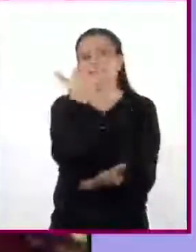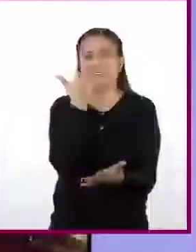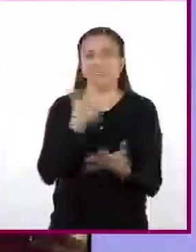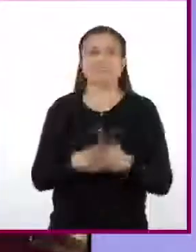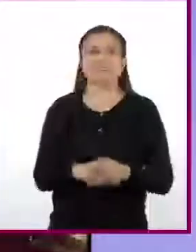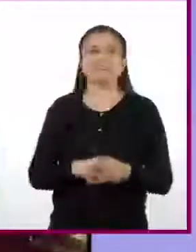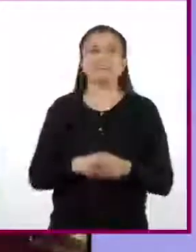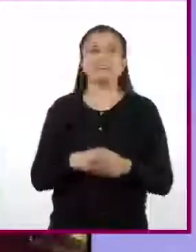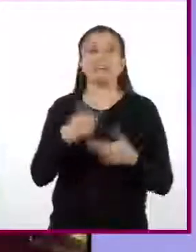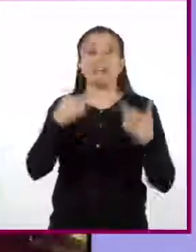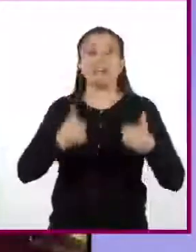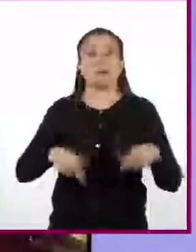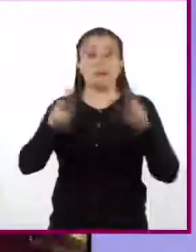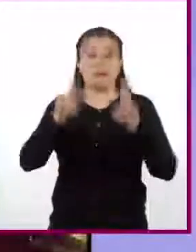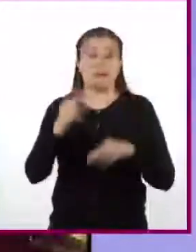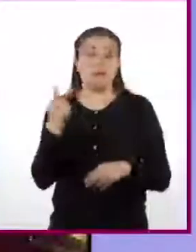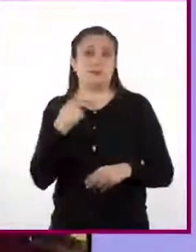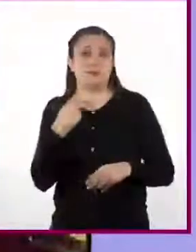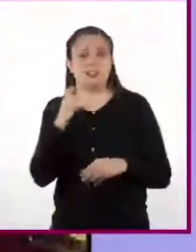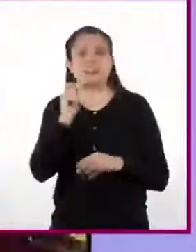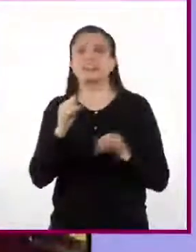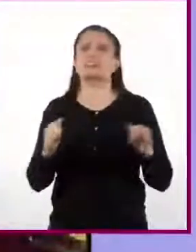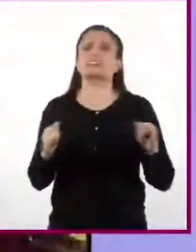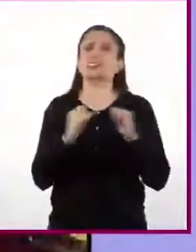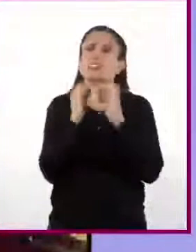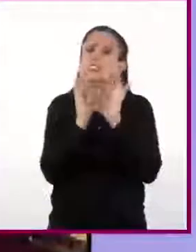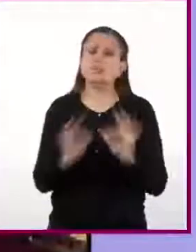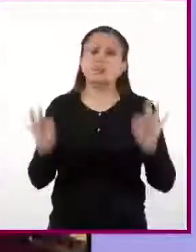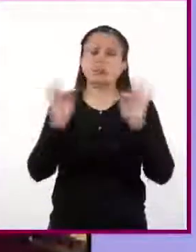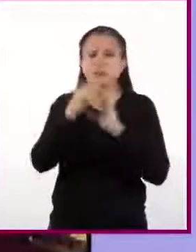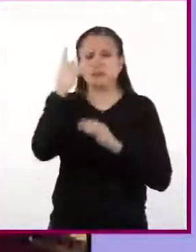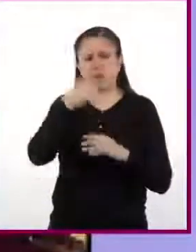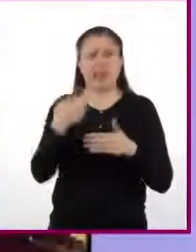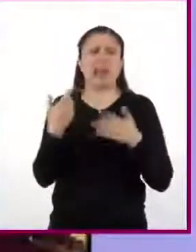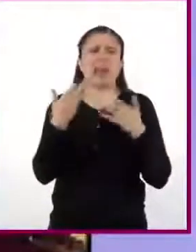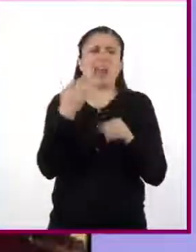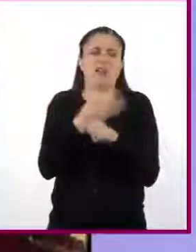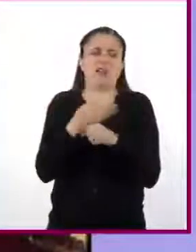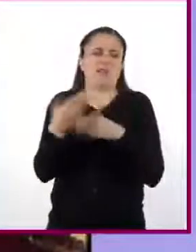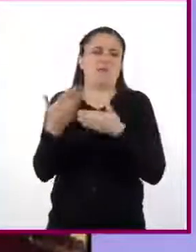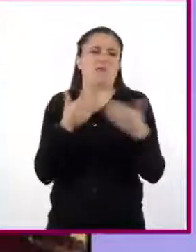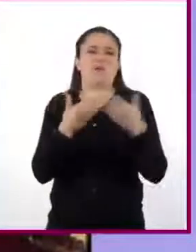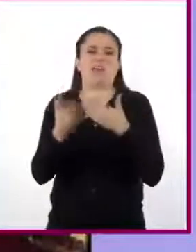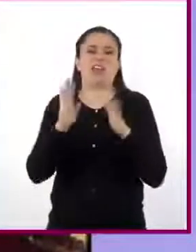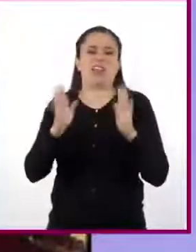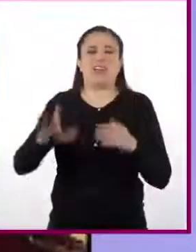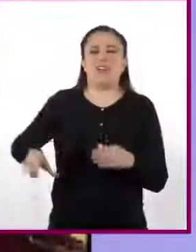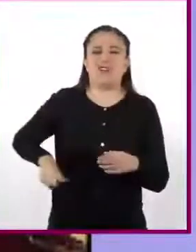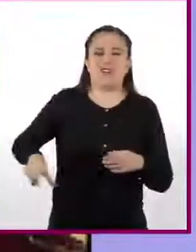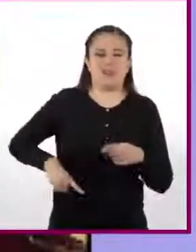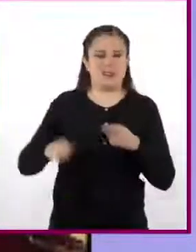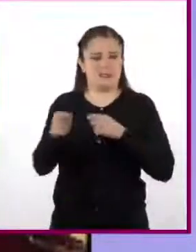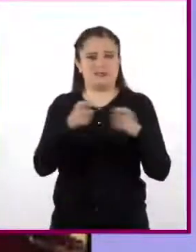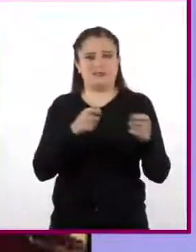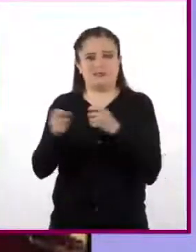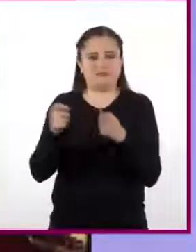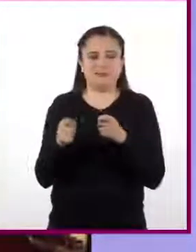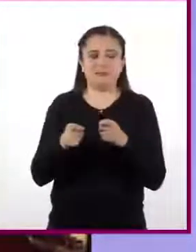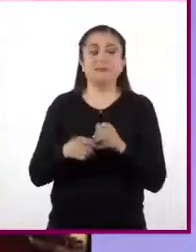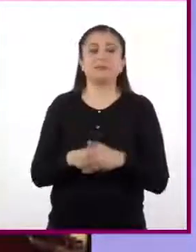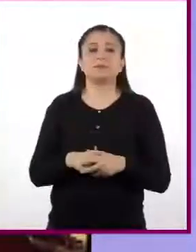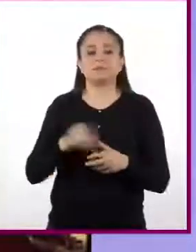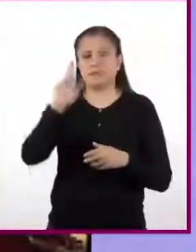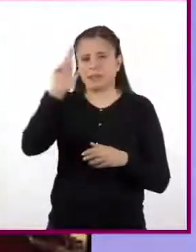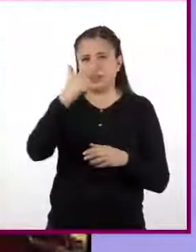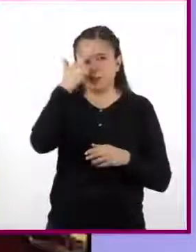La representación política es una institución fundamental de las modernas democracias. Recordemos que en